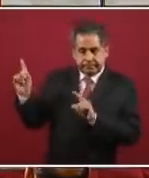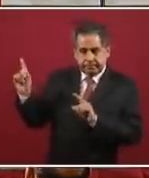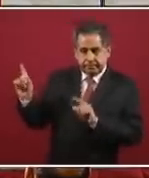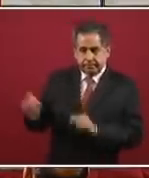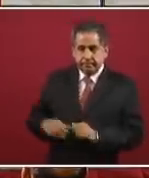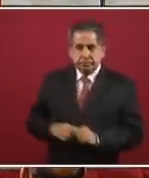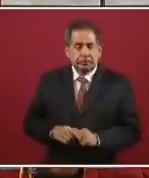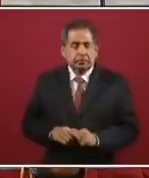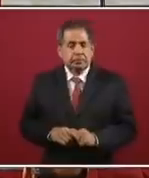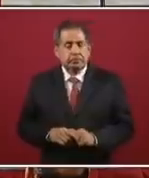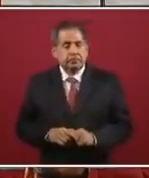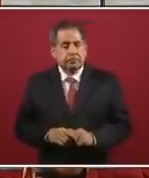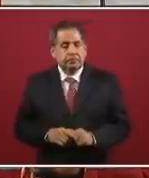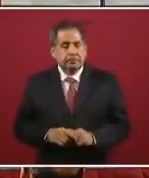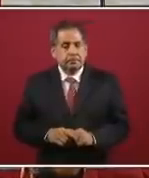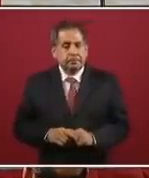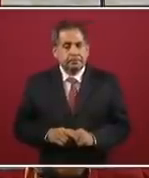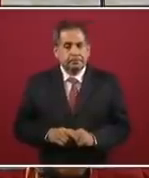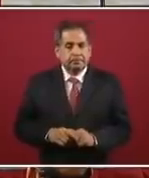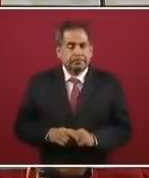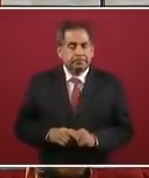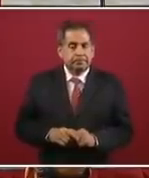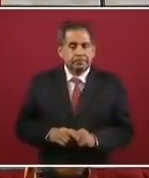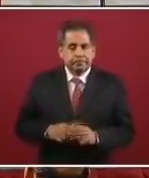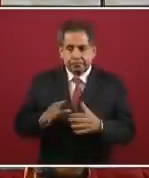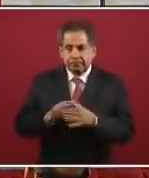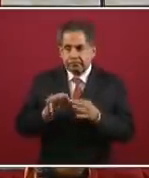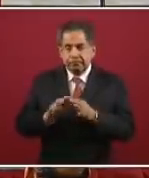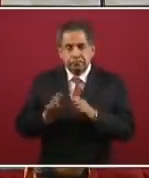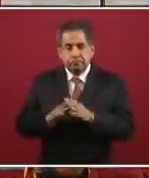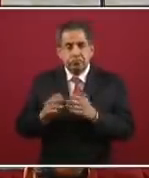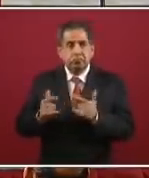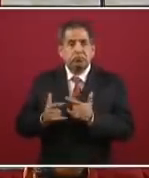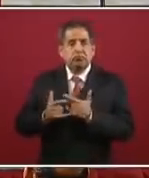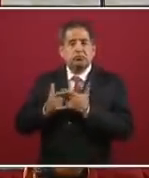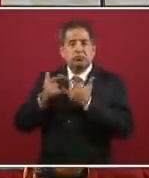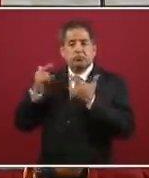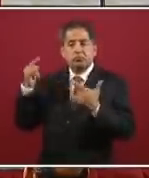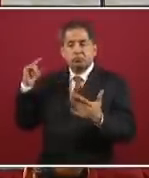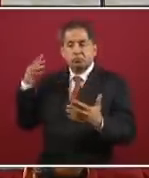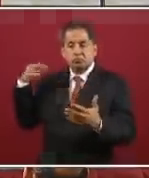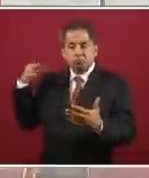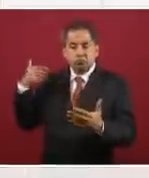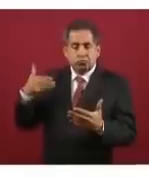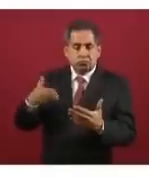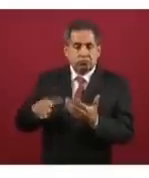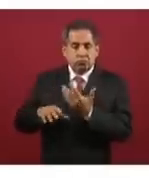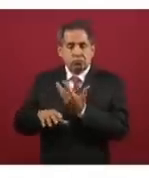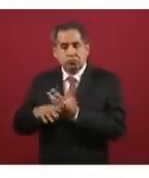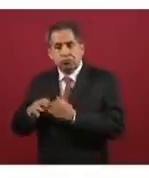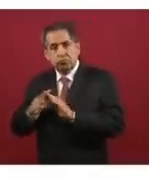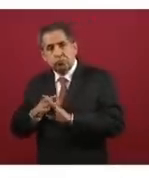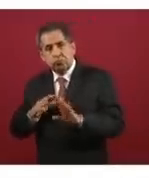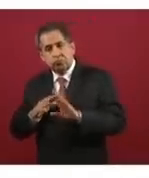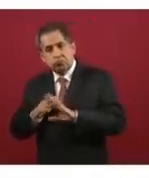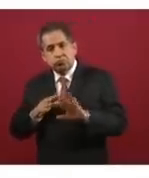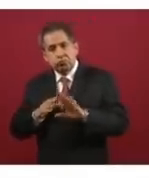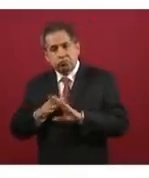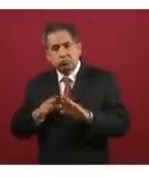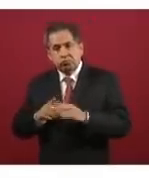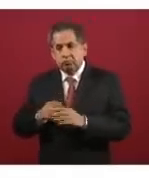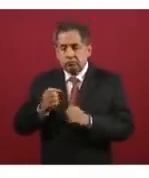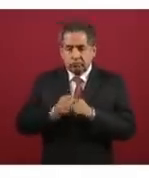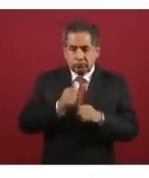y se planteó ahí de lo que es el promedio histórico de los flujos migratorios hacia Estados Unidos entre los